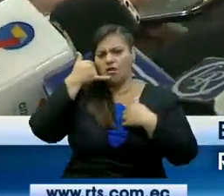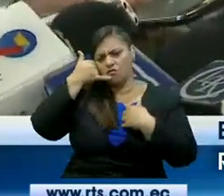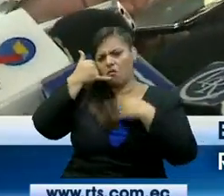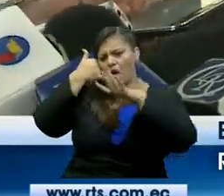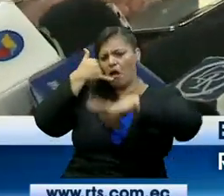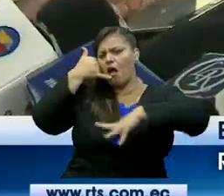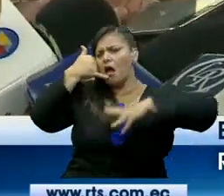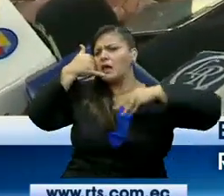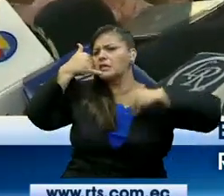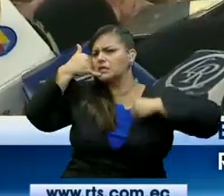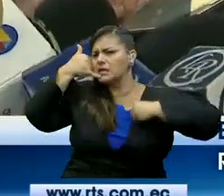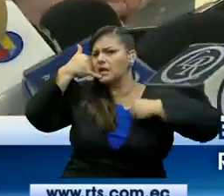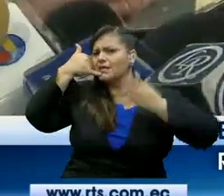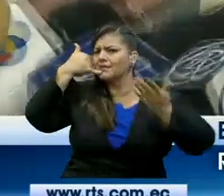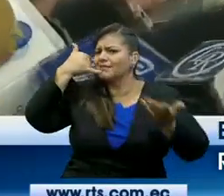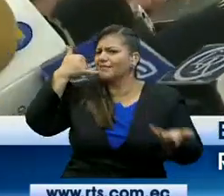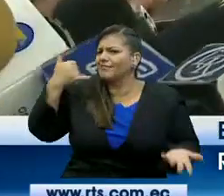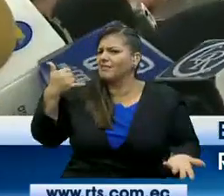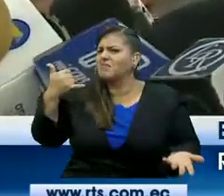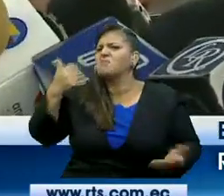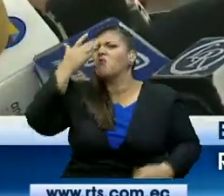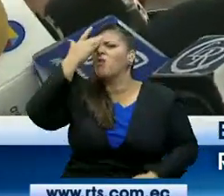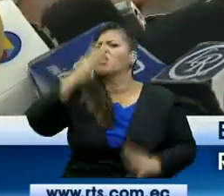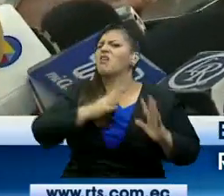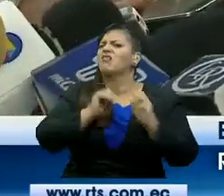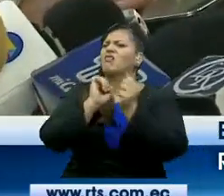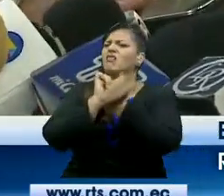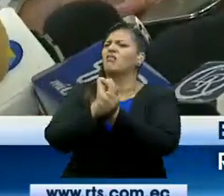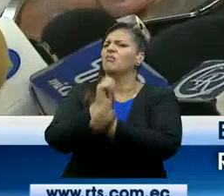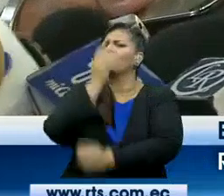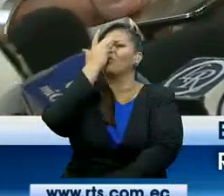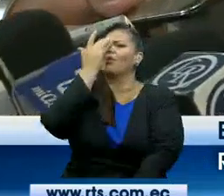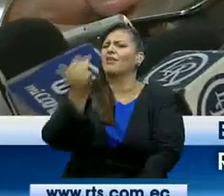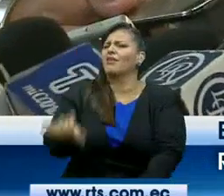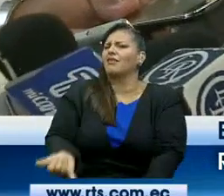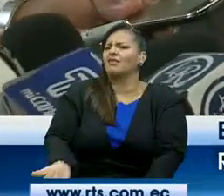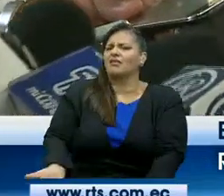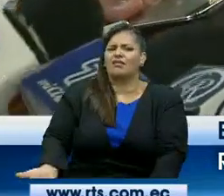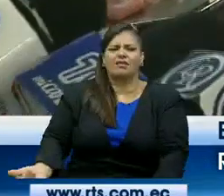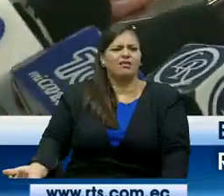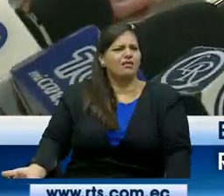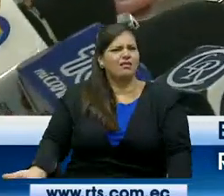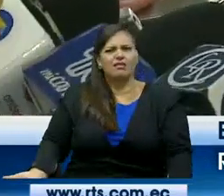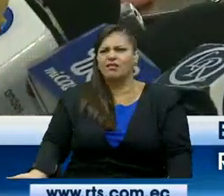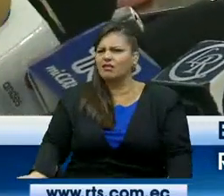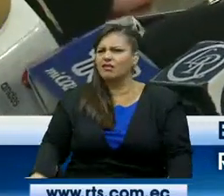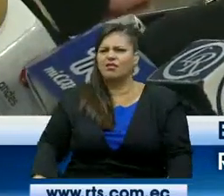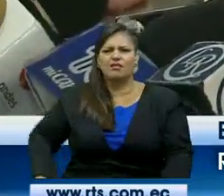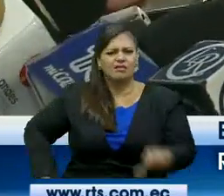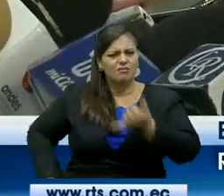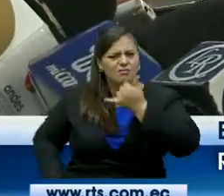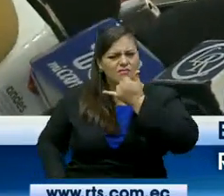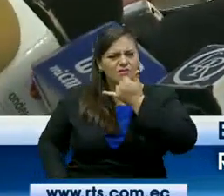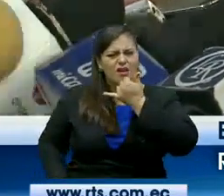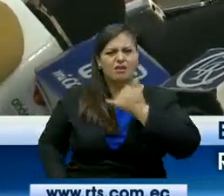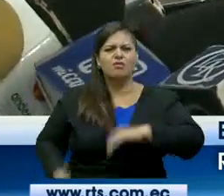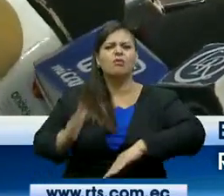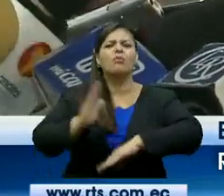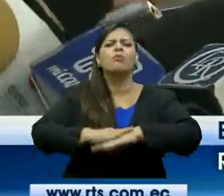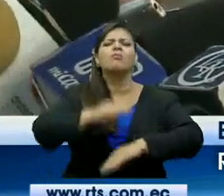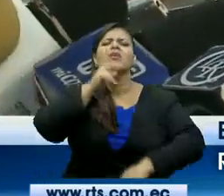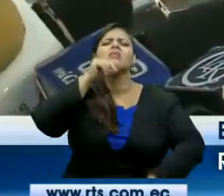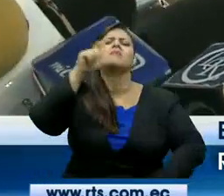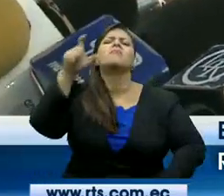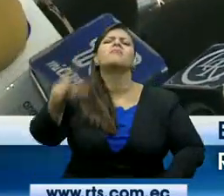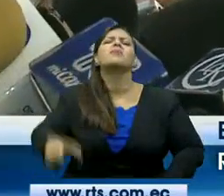gusto, como vine desde esta mañana. Creo que este show realmente tiene un responsable.